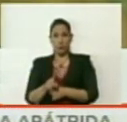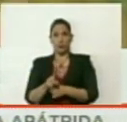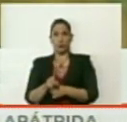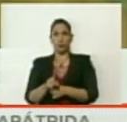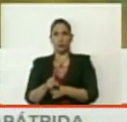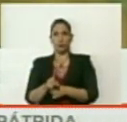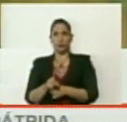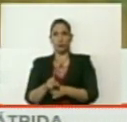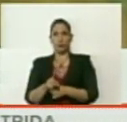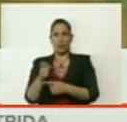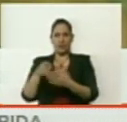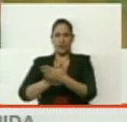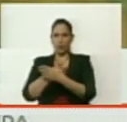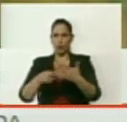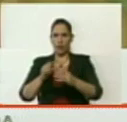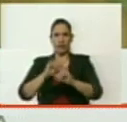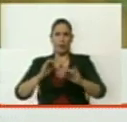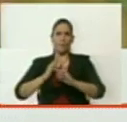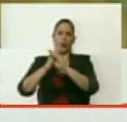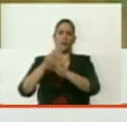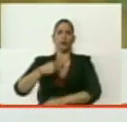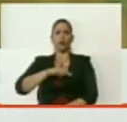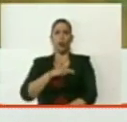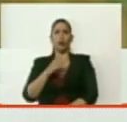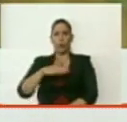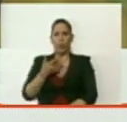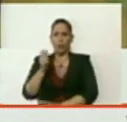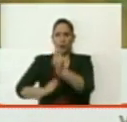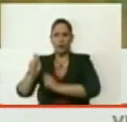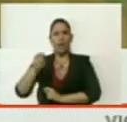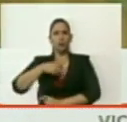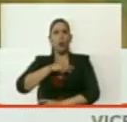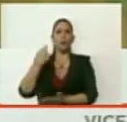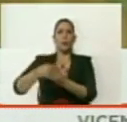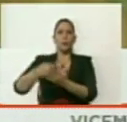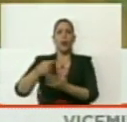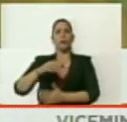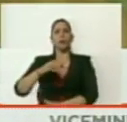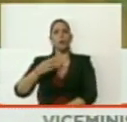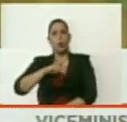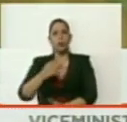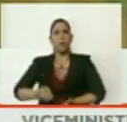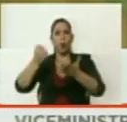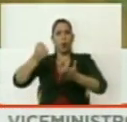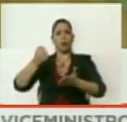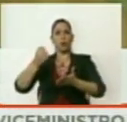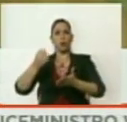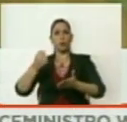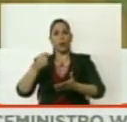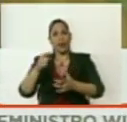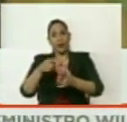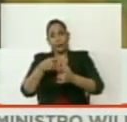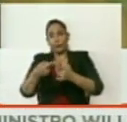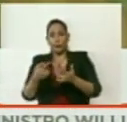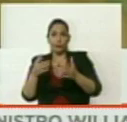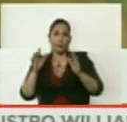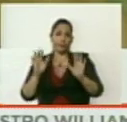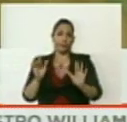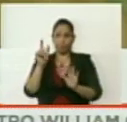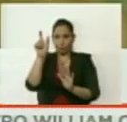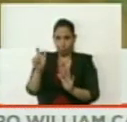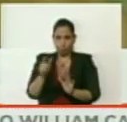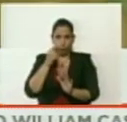las sanciones ya prohíben que podemos transar nuestra deuda, que podemos pagar nuestros bonos. Ah, no, pero los señores